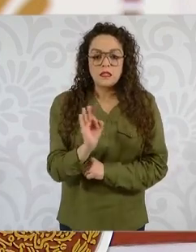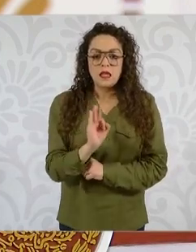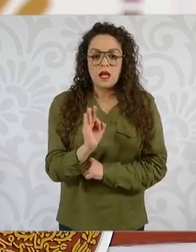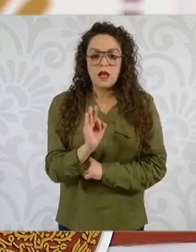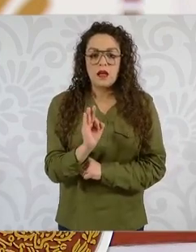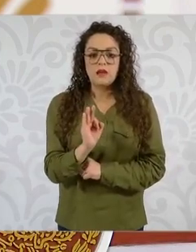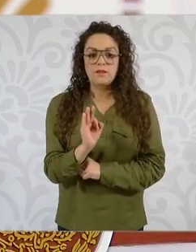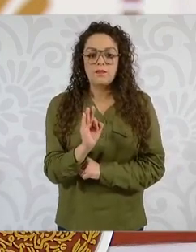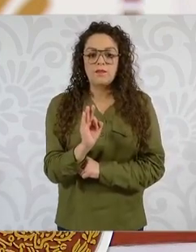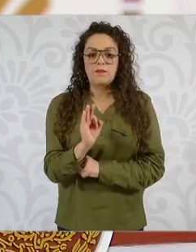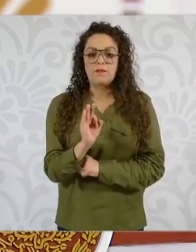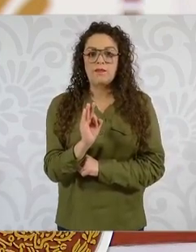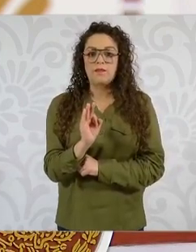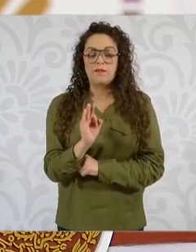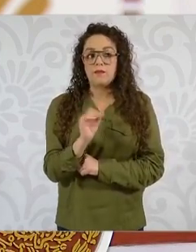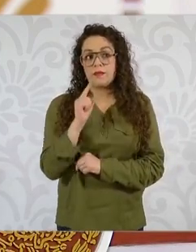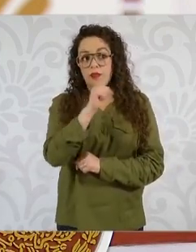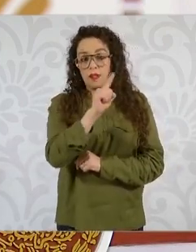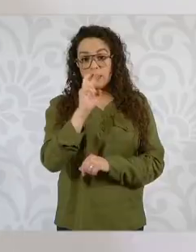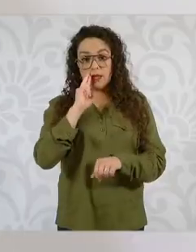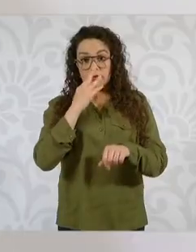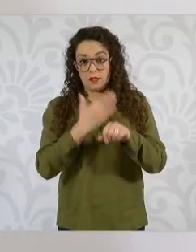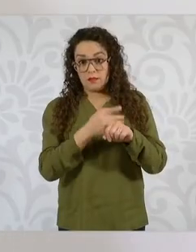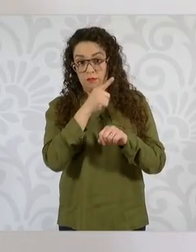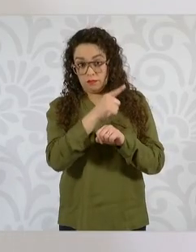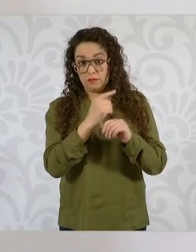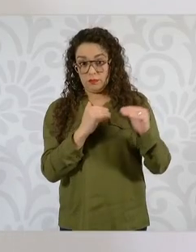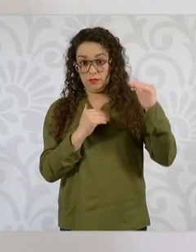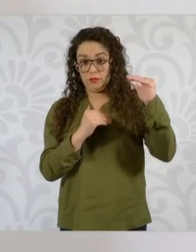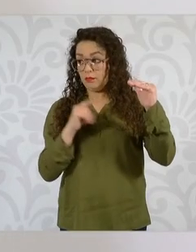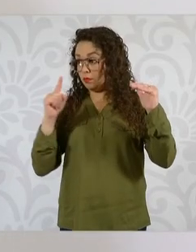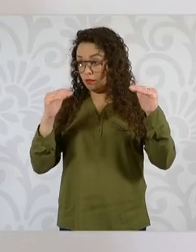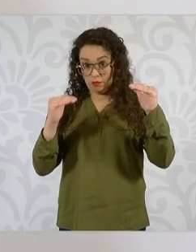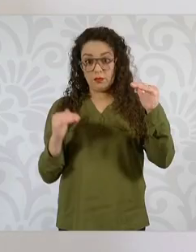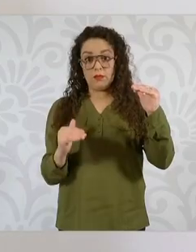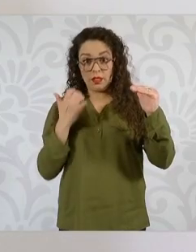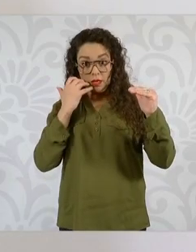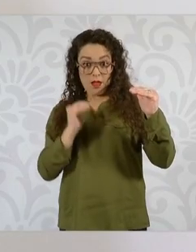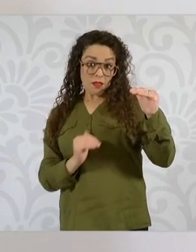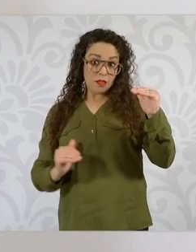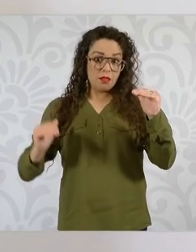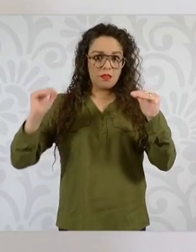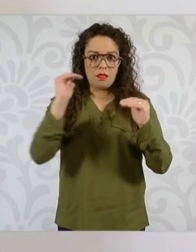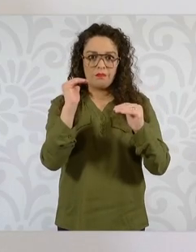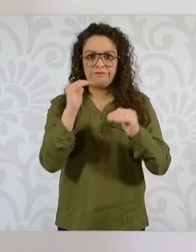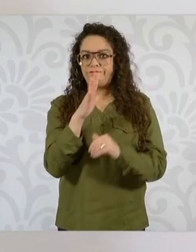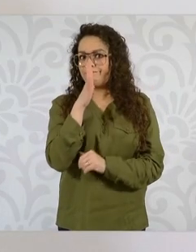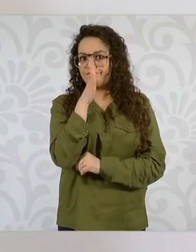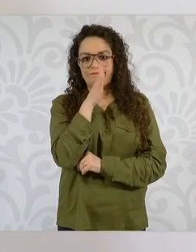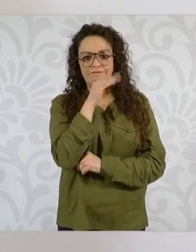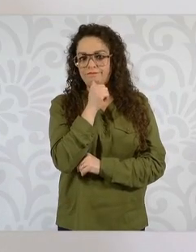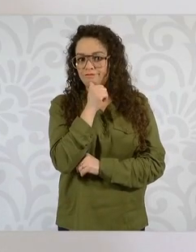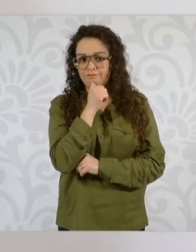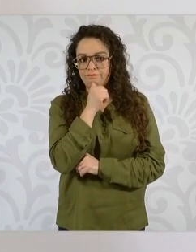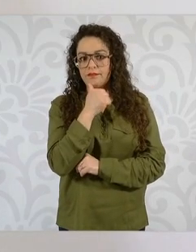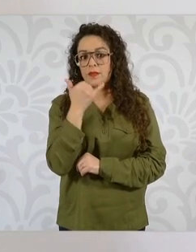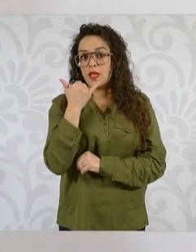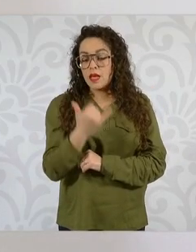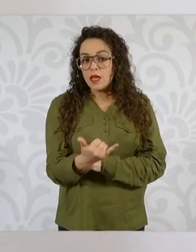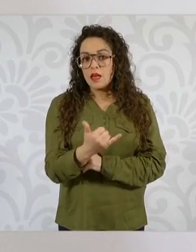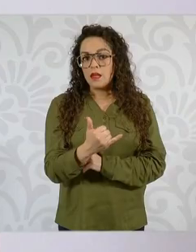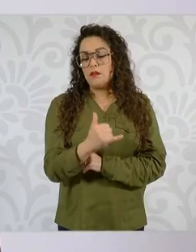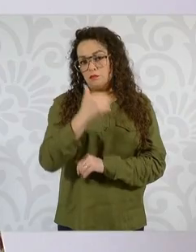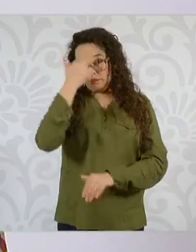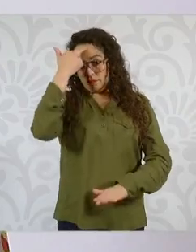del órgano revisor, erigiéndose en la máxima autoridad del Estado mexicano y desconociendo el